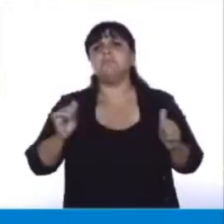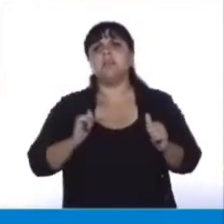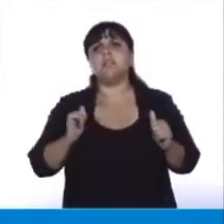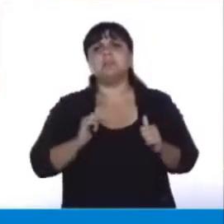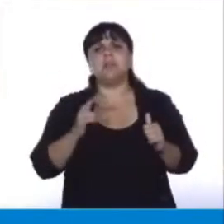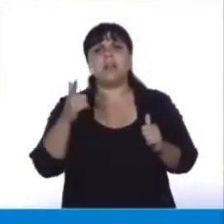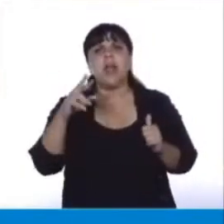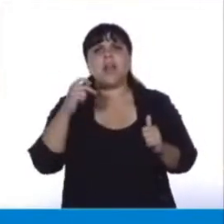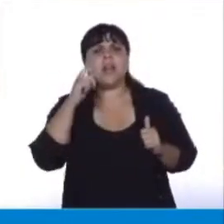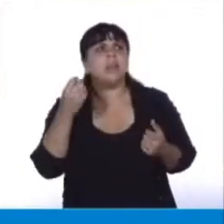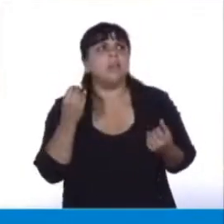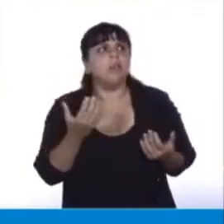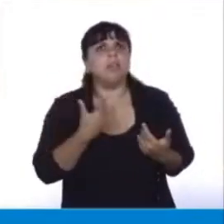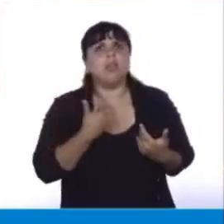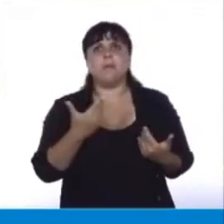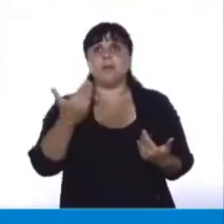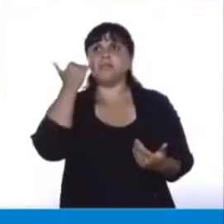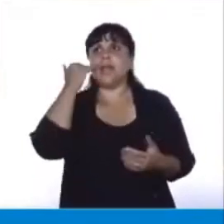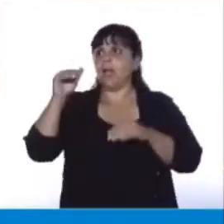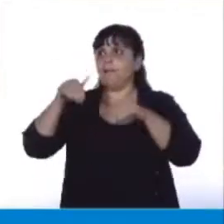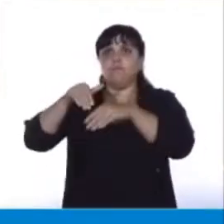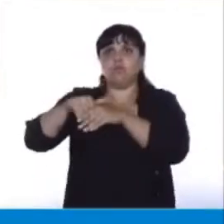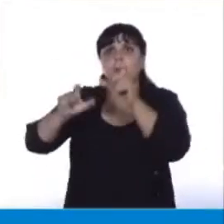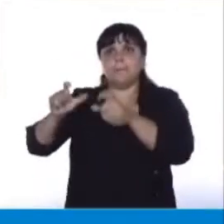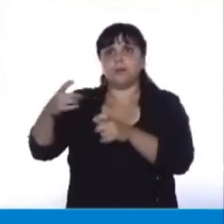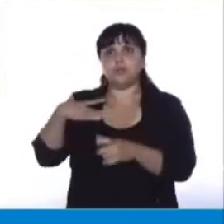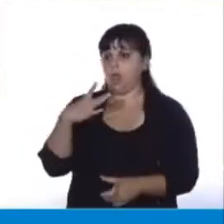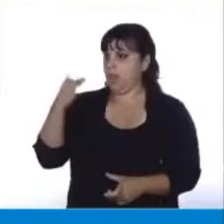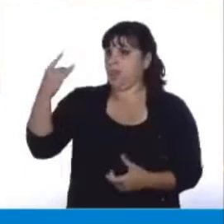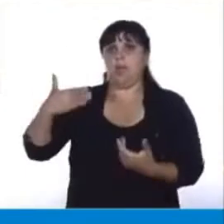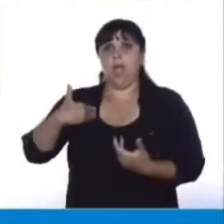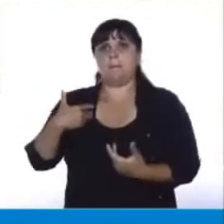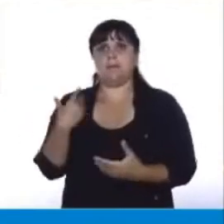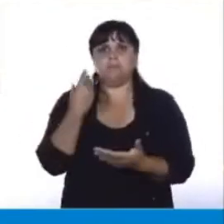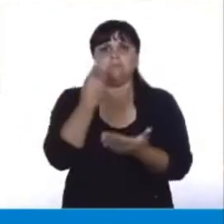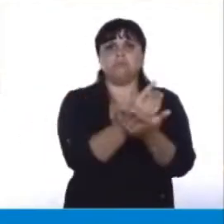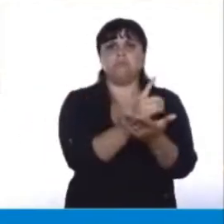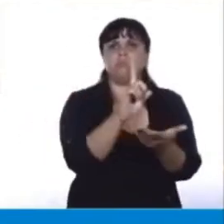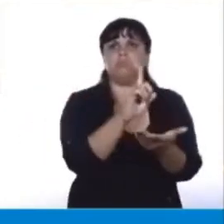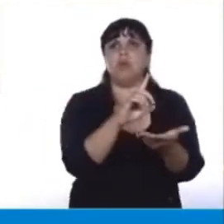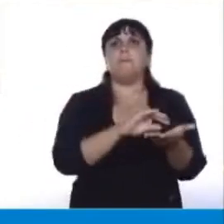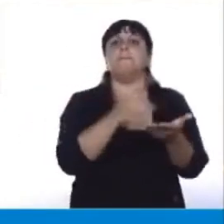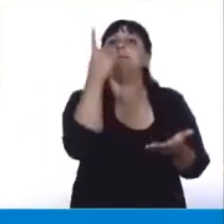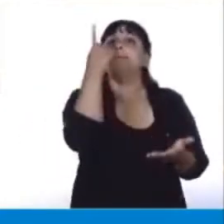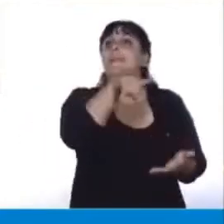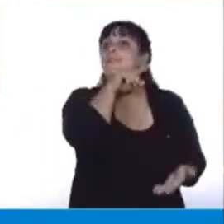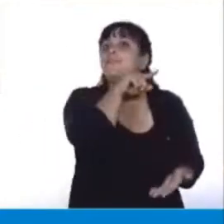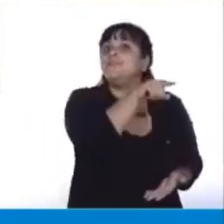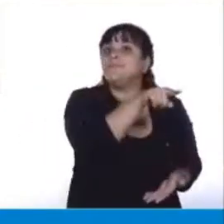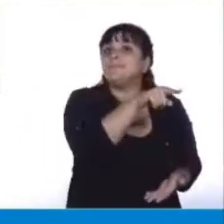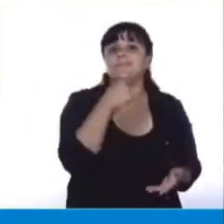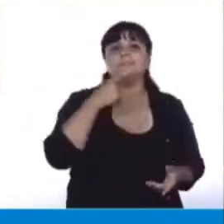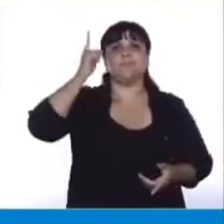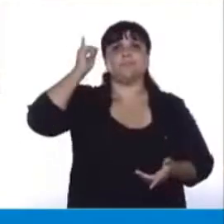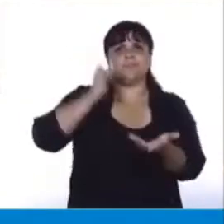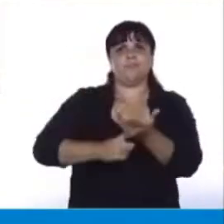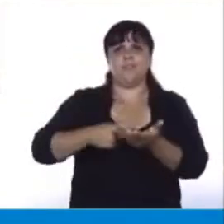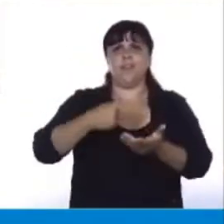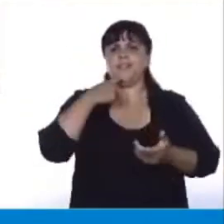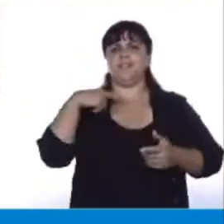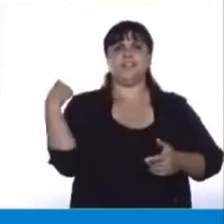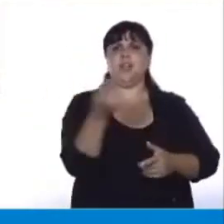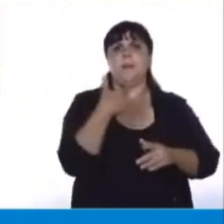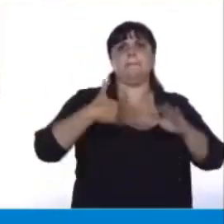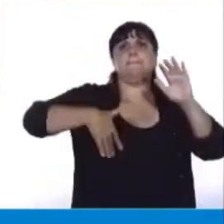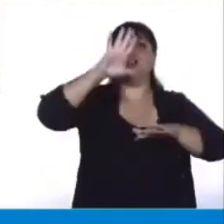y reclama que se respete el voto popular. Sin embargo, en la legislatura el oficialismo impuso su mayoría